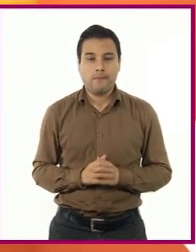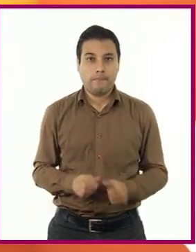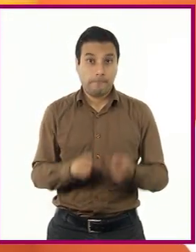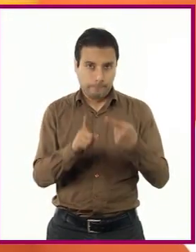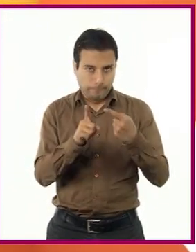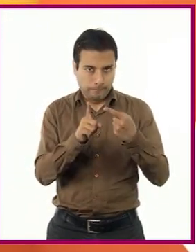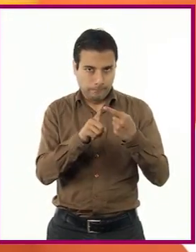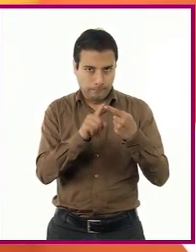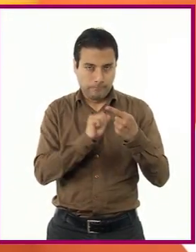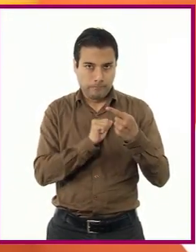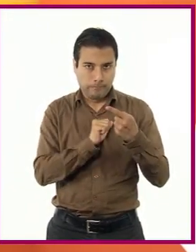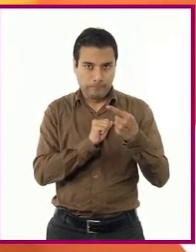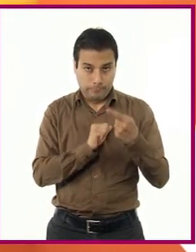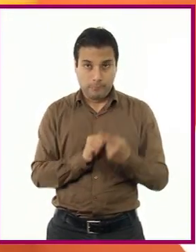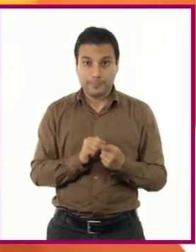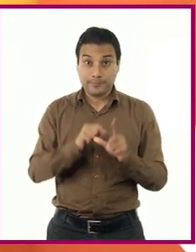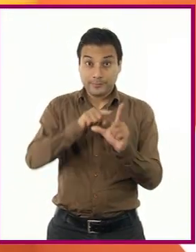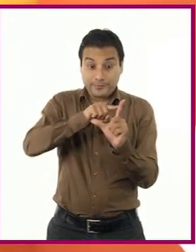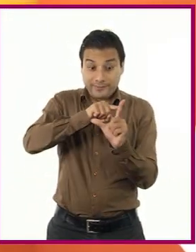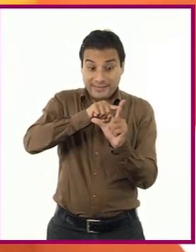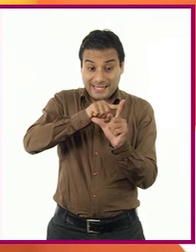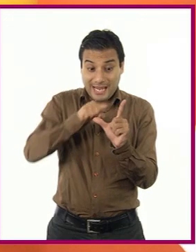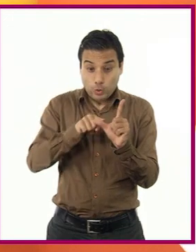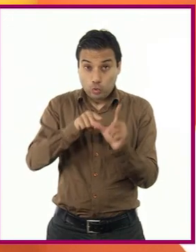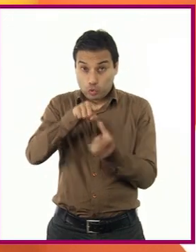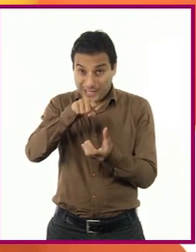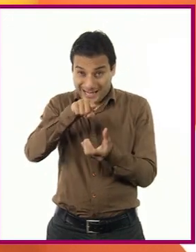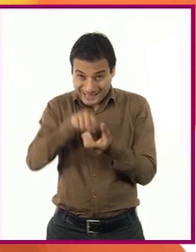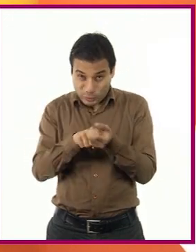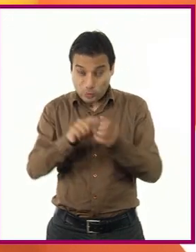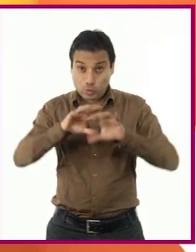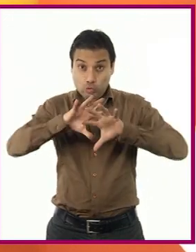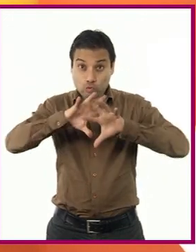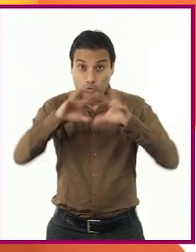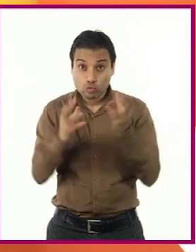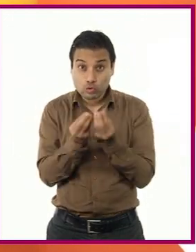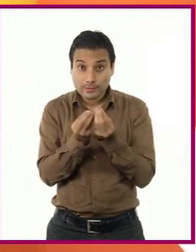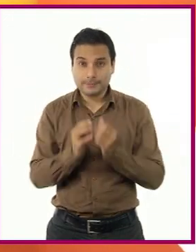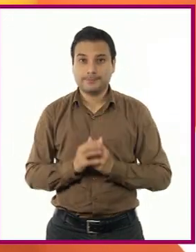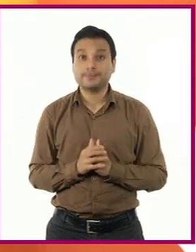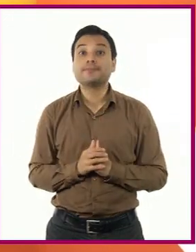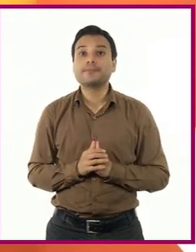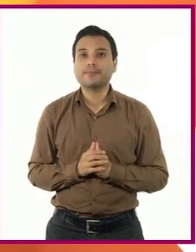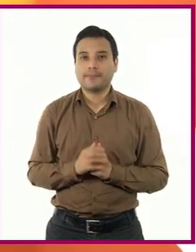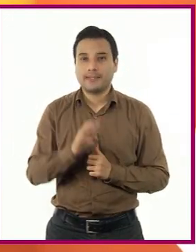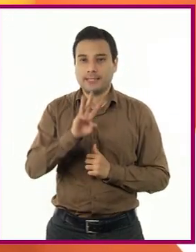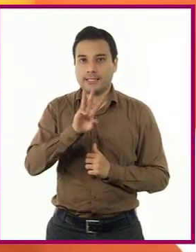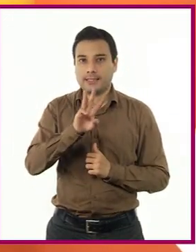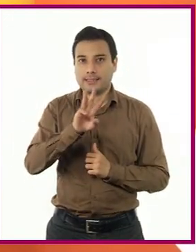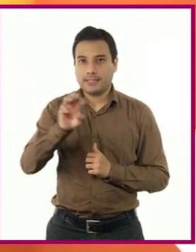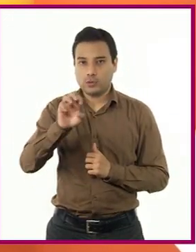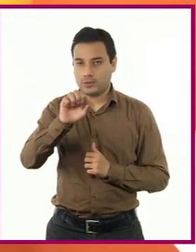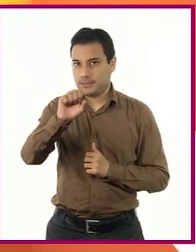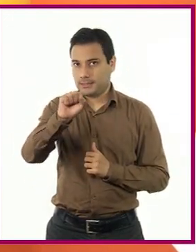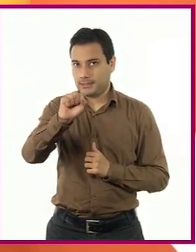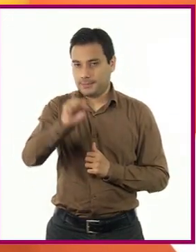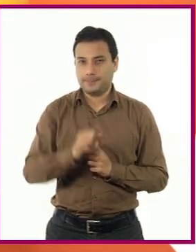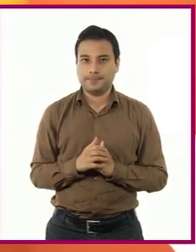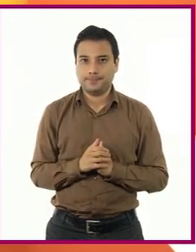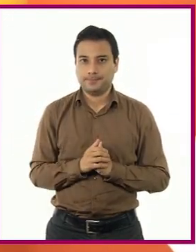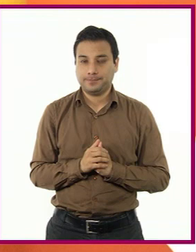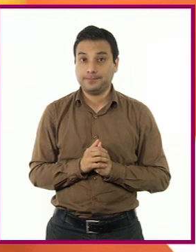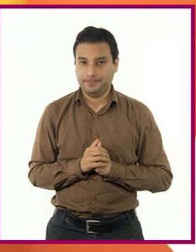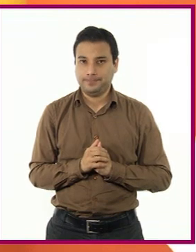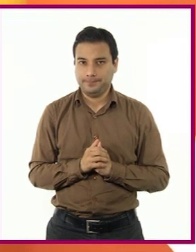propiedad. La suma de los ángulos interiores de los paralelogramos es igual a 360 grados, por